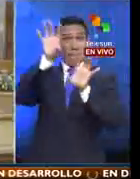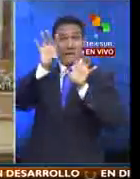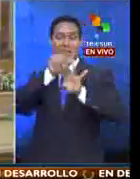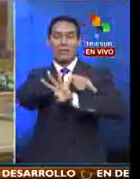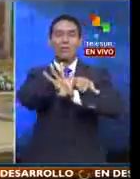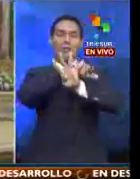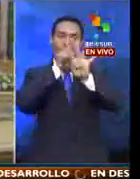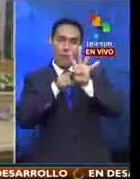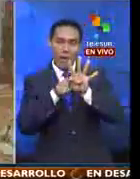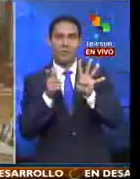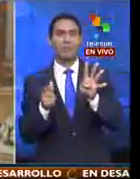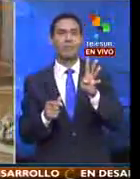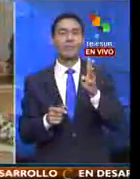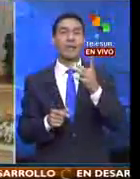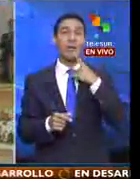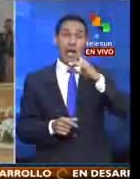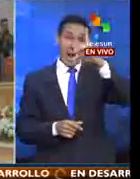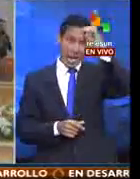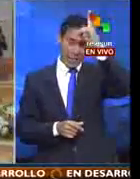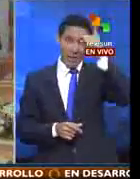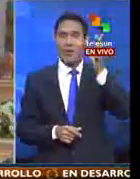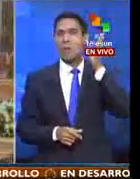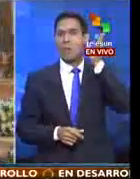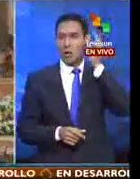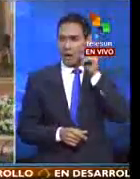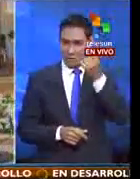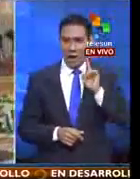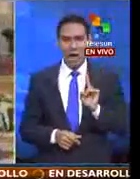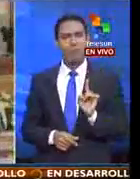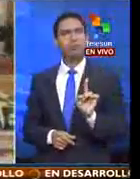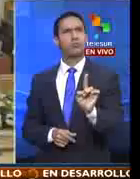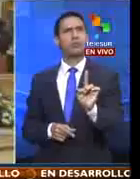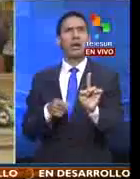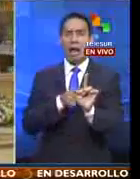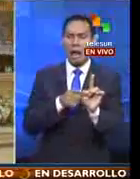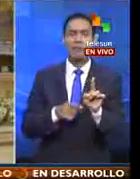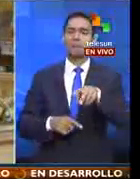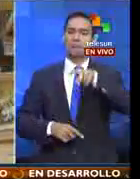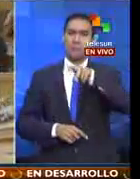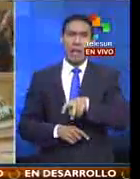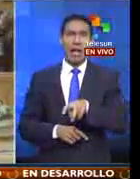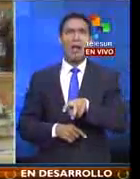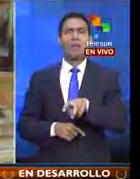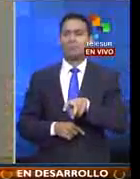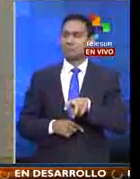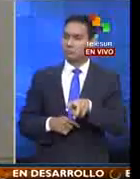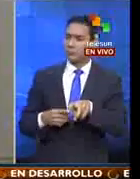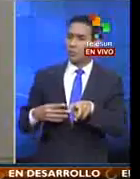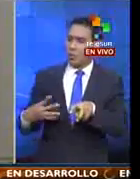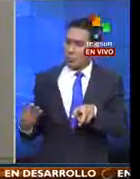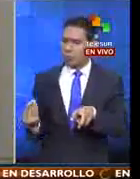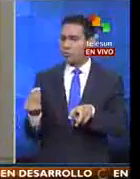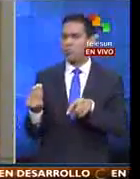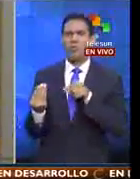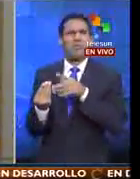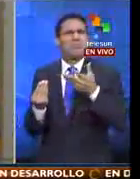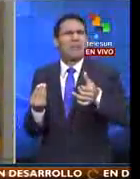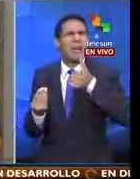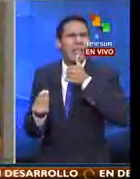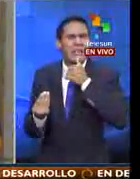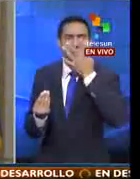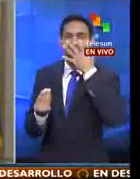Cuarteto de Normandía. La canciller alemana Angela Merkel está allí tomando su lugar, junto también a los mandatarios